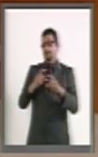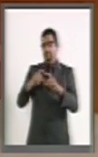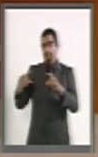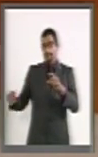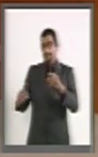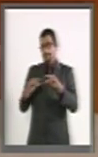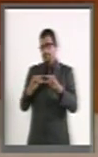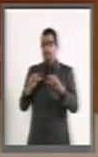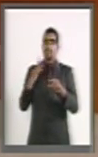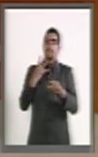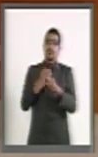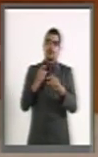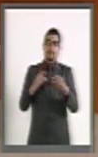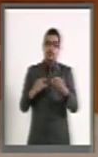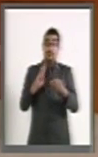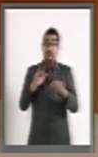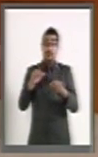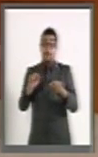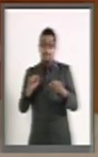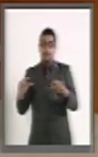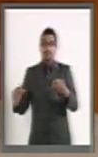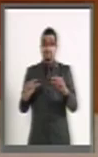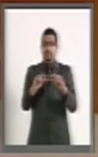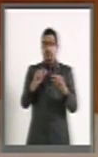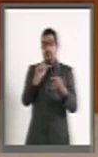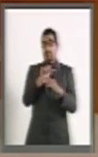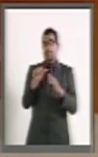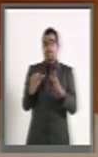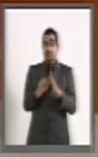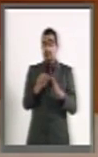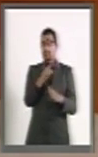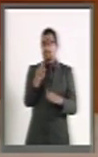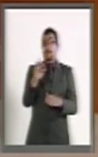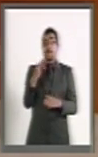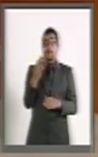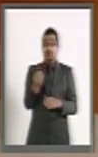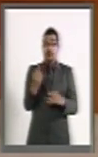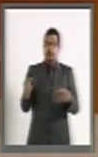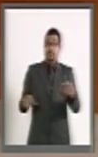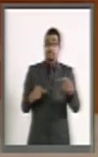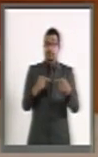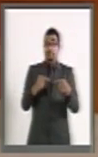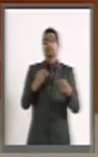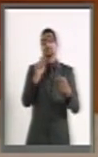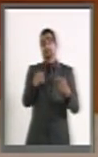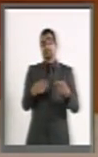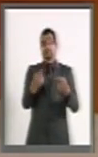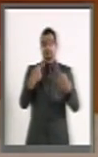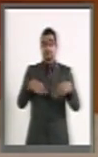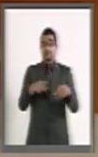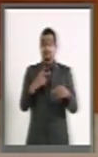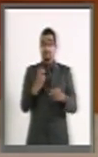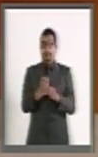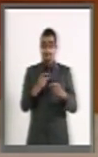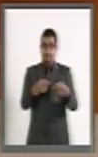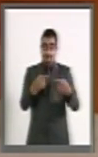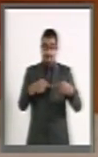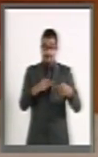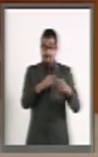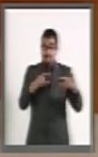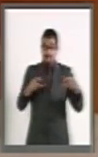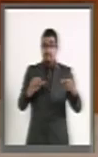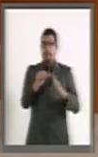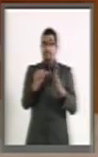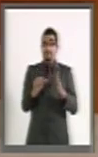fracción cuarta bis del artículo 159 y un segundo párrafo al